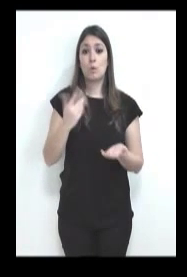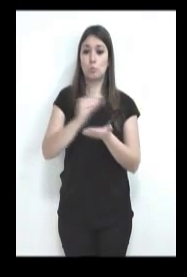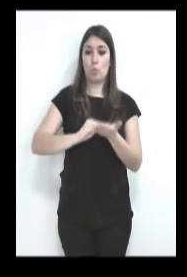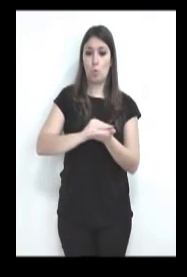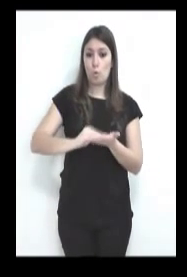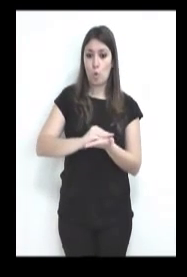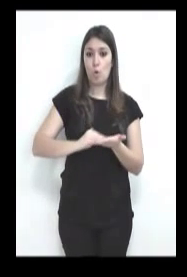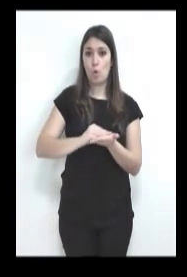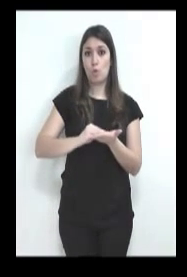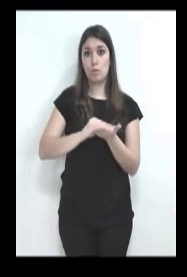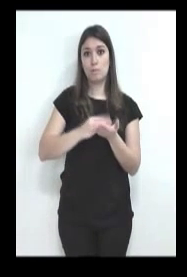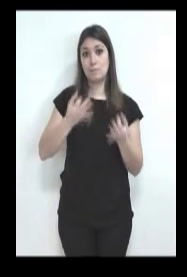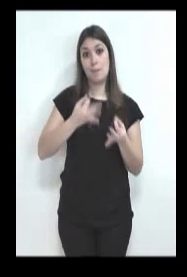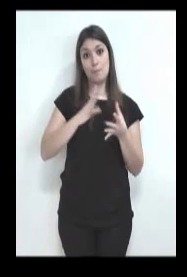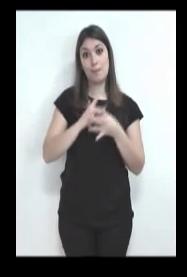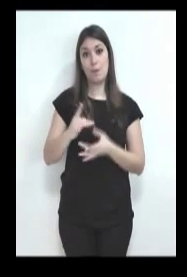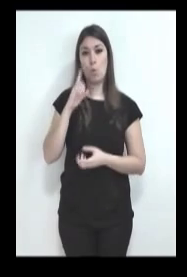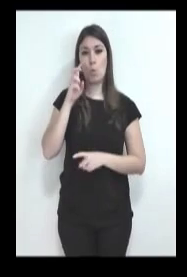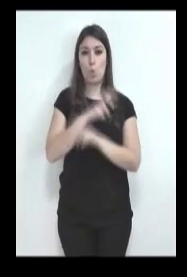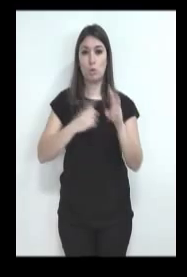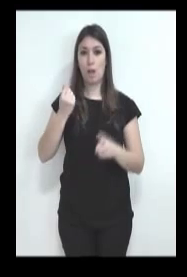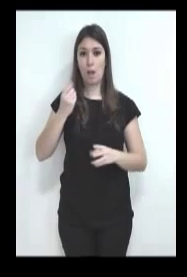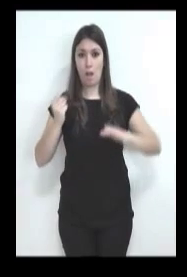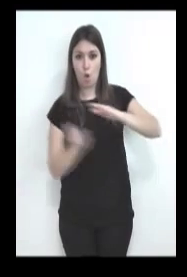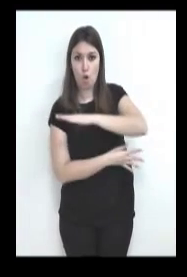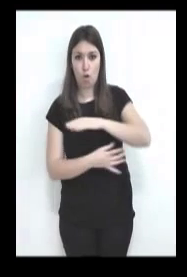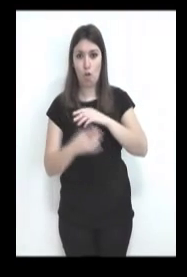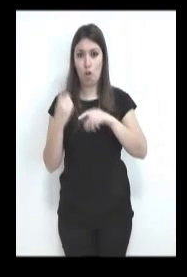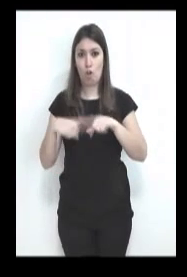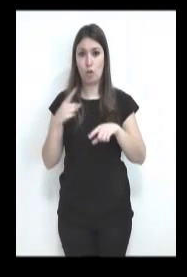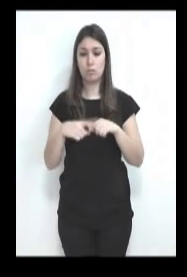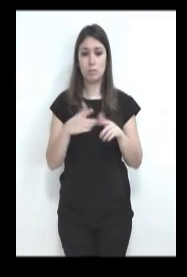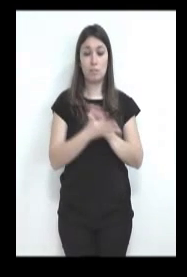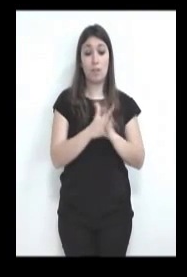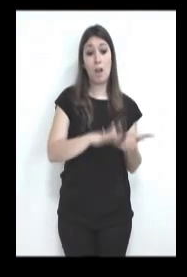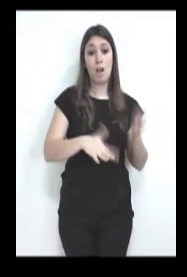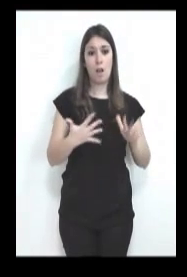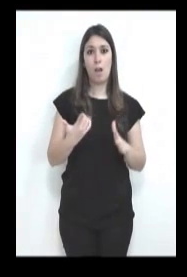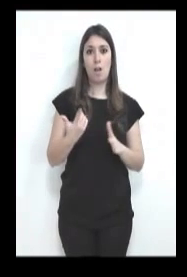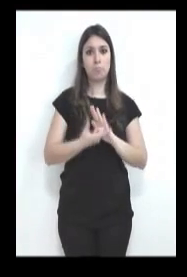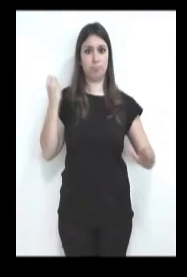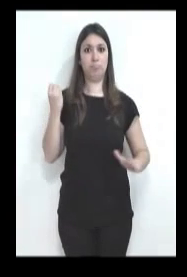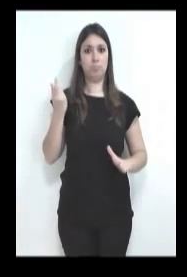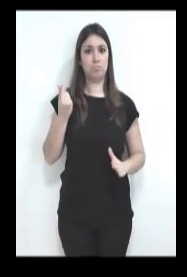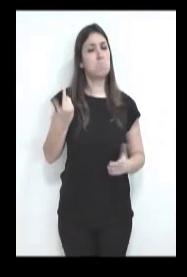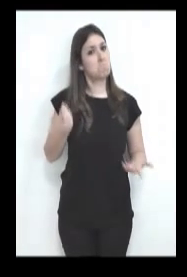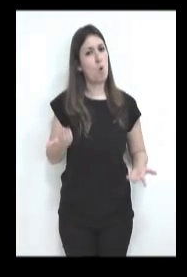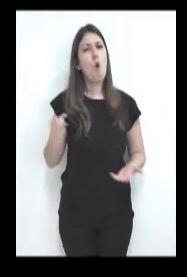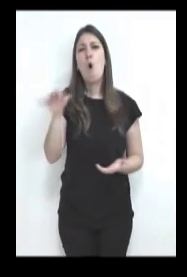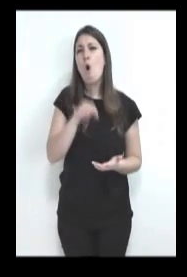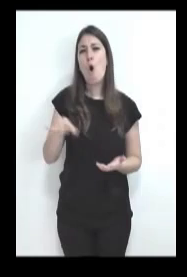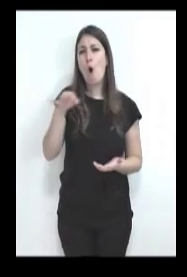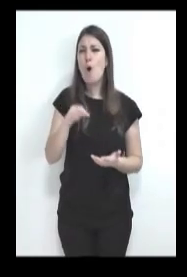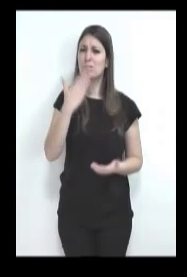soluciones que tienen que ir al lado del ahorro y por tanto tienen sentido entonces instalarlas, o también se está, seamos